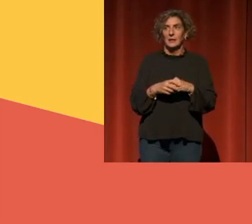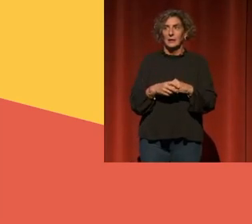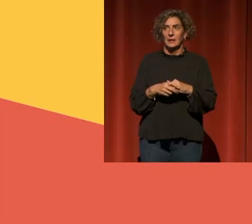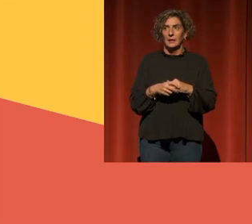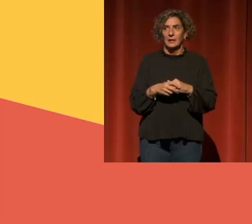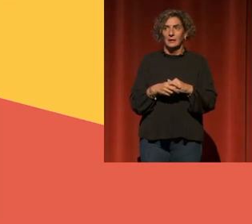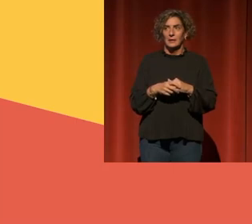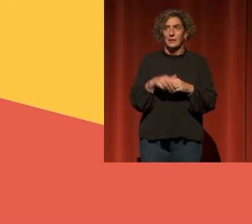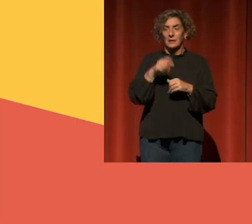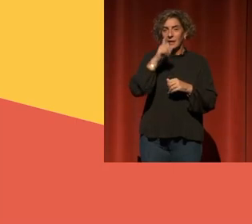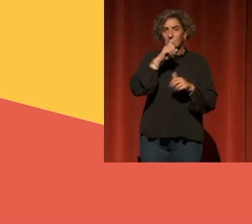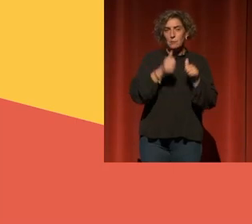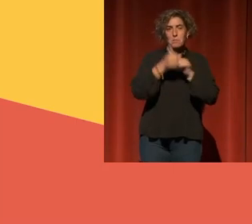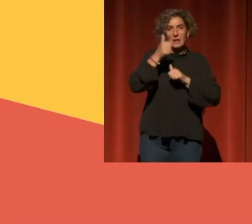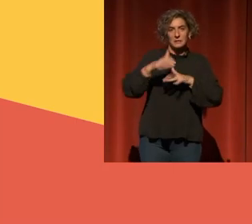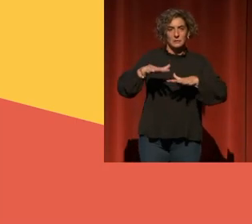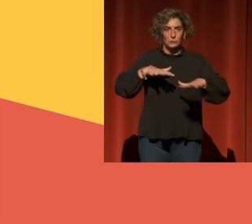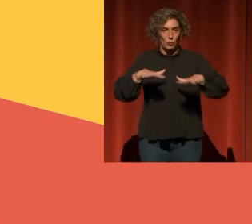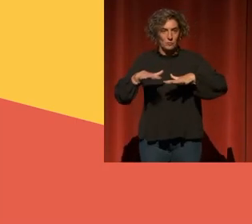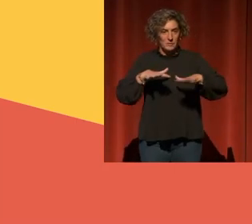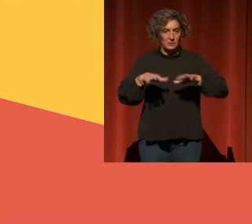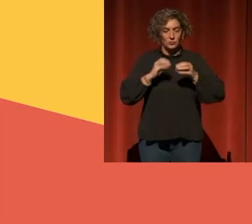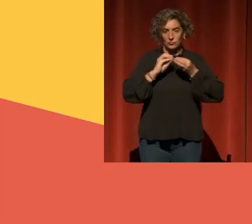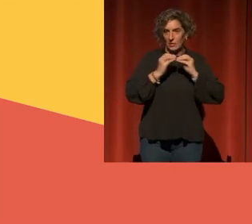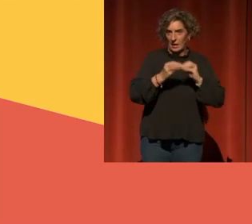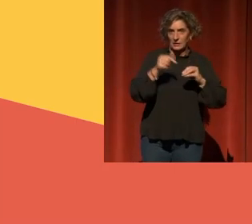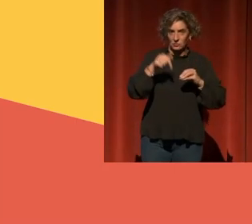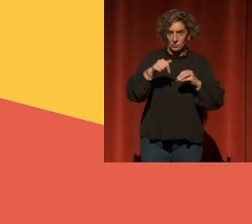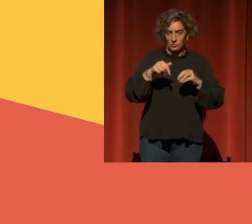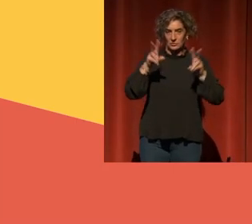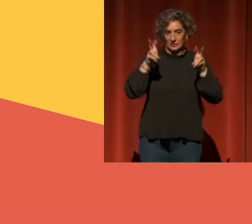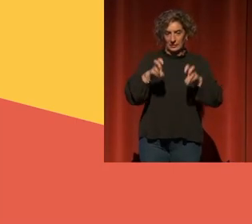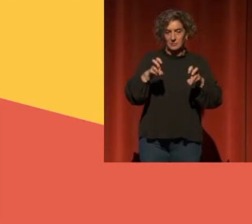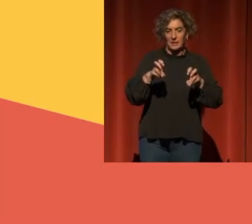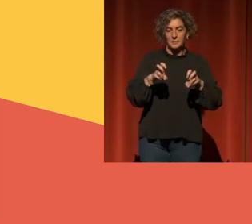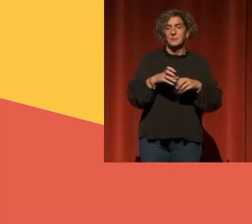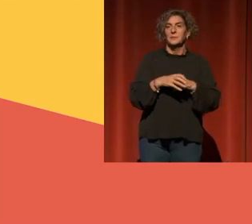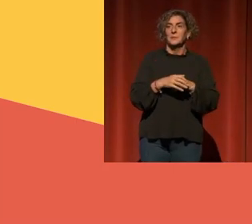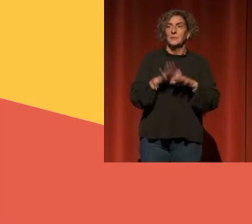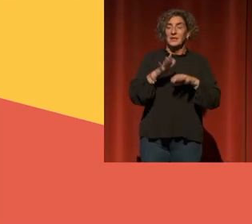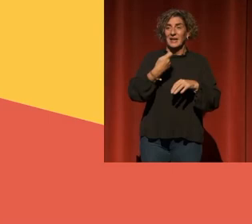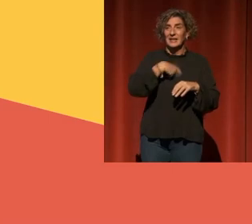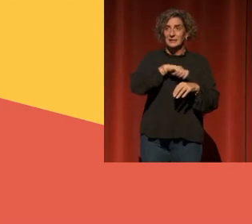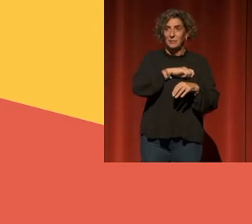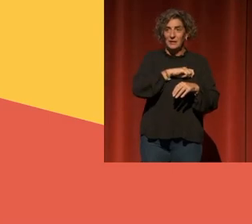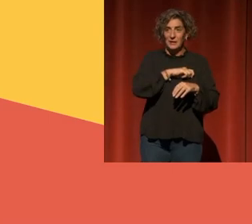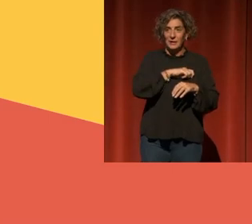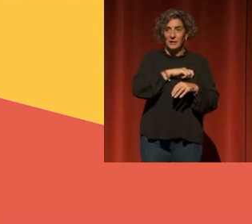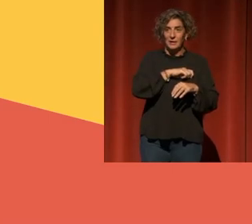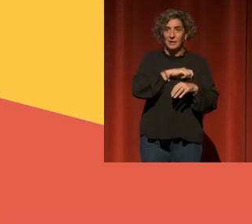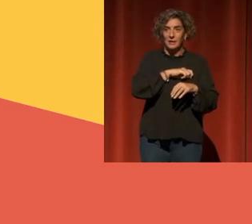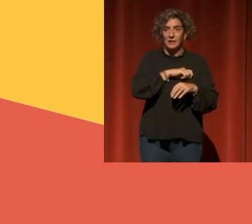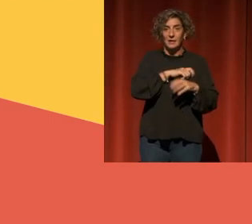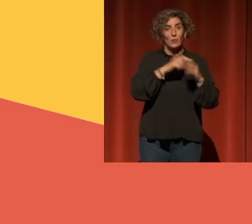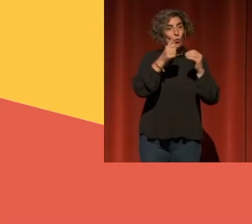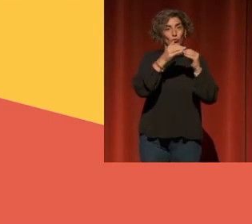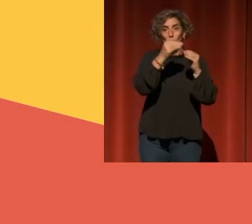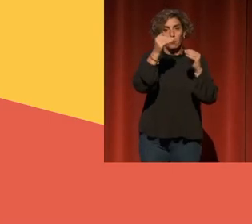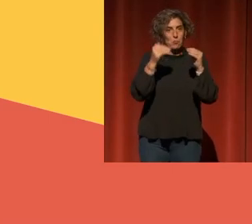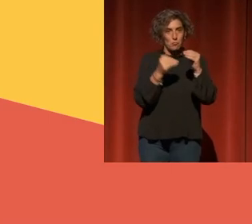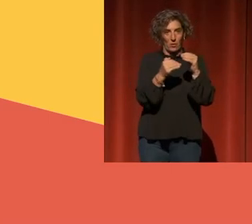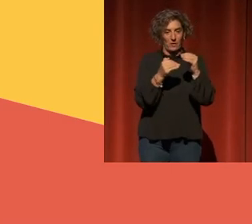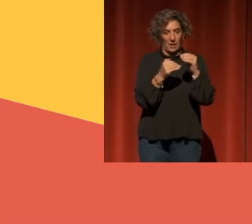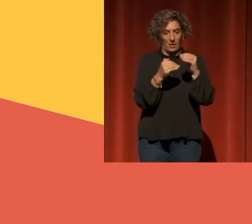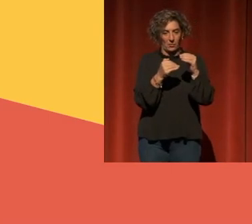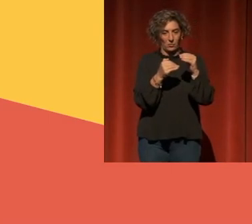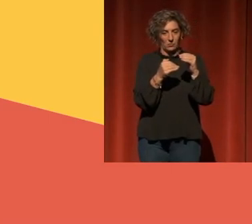año que más transacciones ha hecho de préstamo digital y y España está justo por debajo con lo cual creo